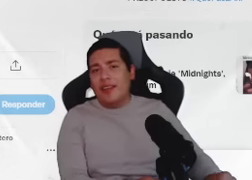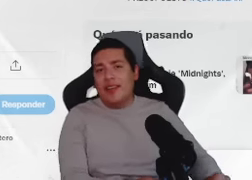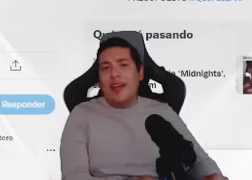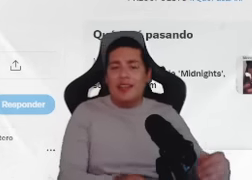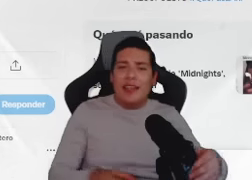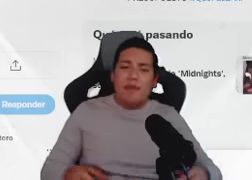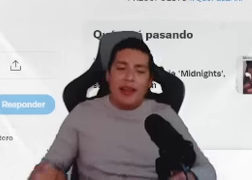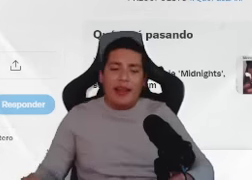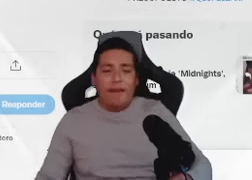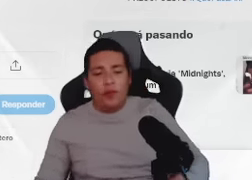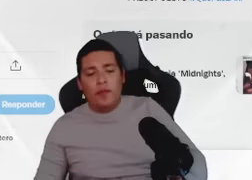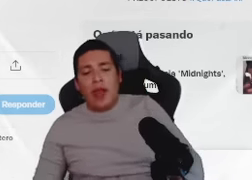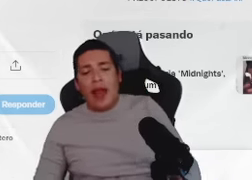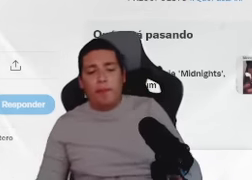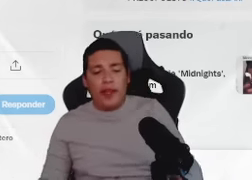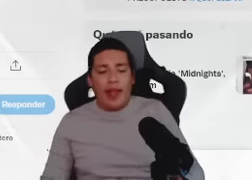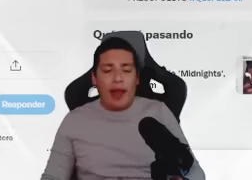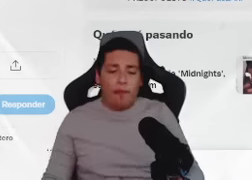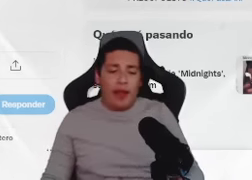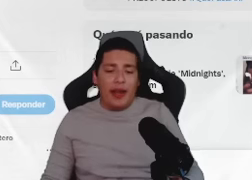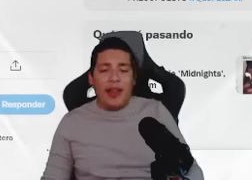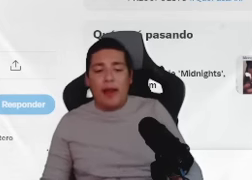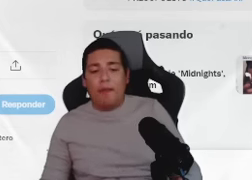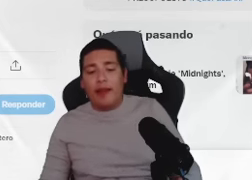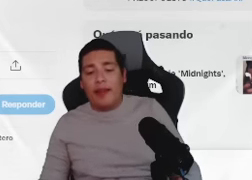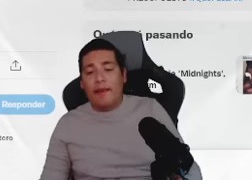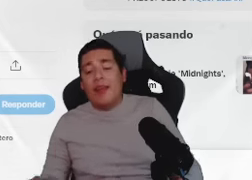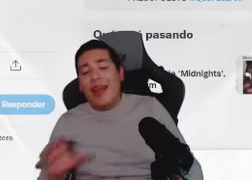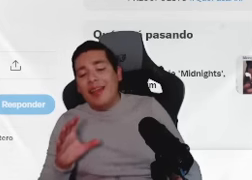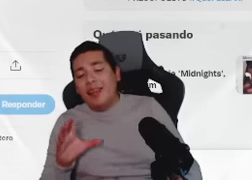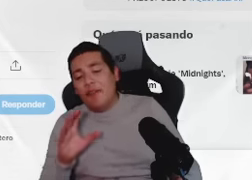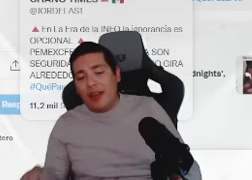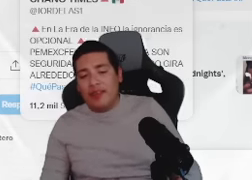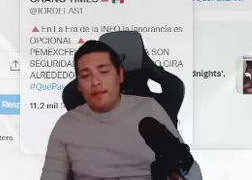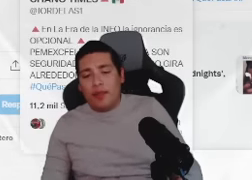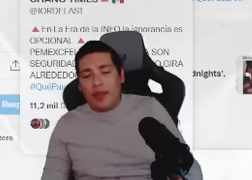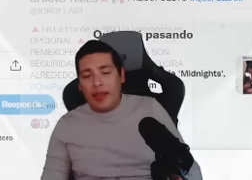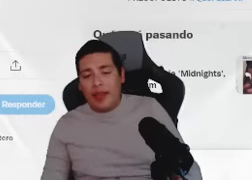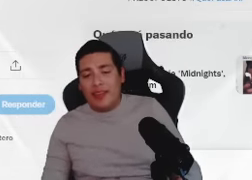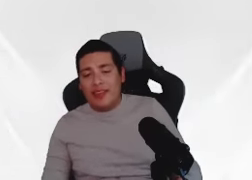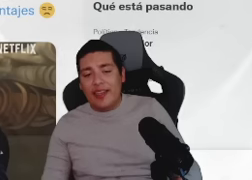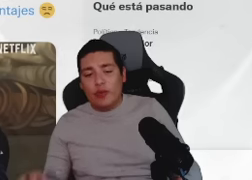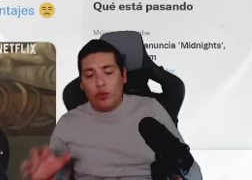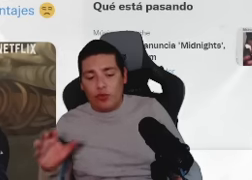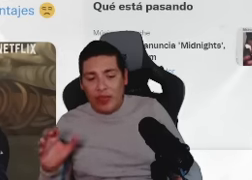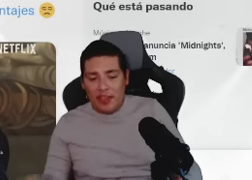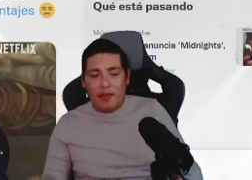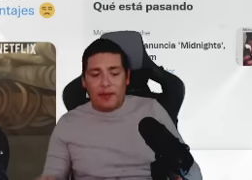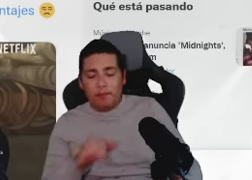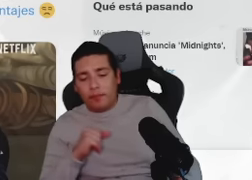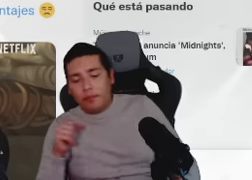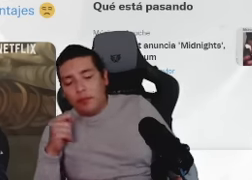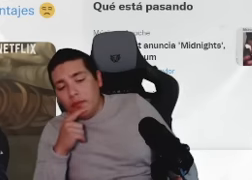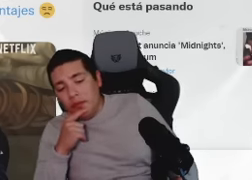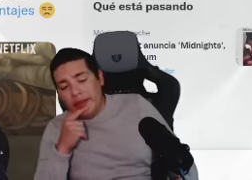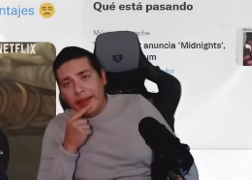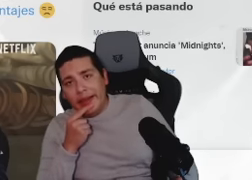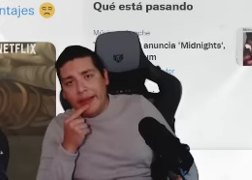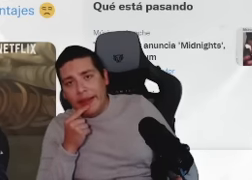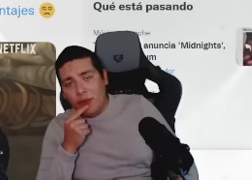hipocresía sigue manejando al pri al pan y al perro de esta frase que dice arturo saldívar